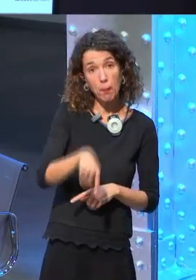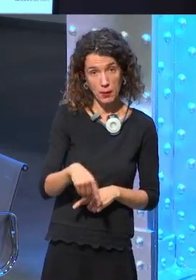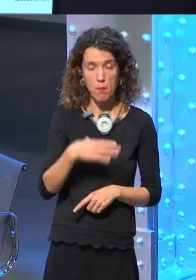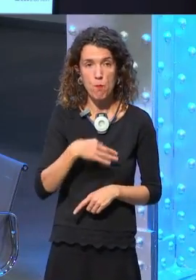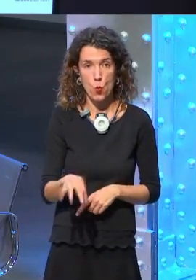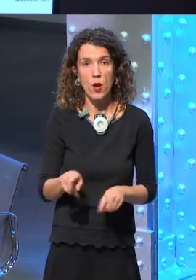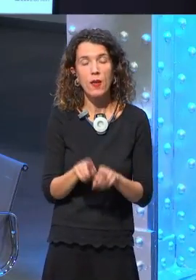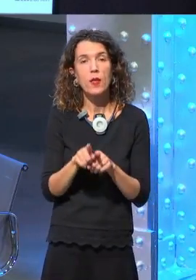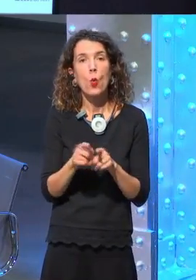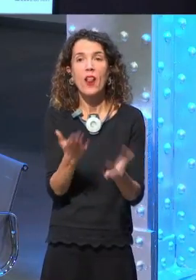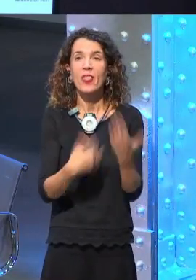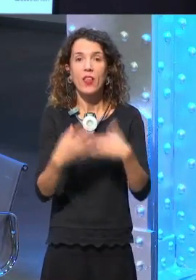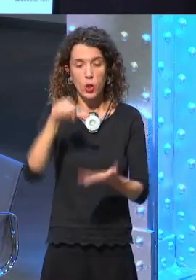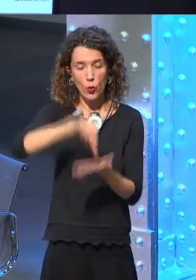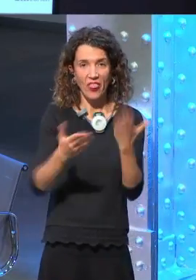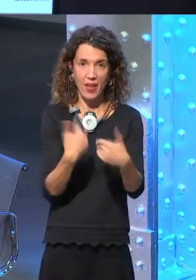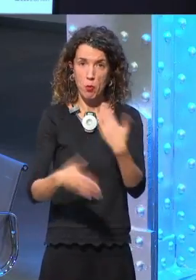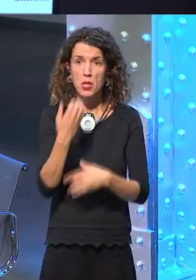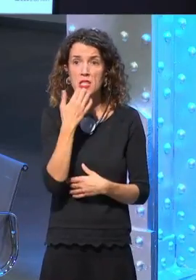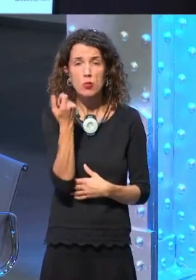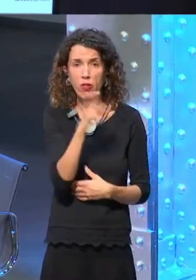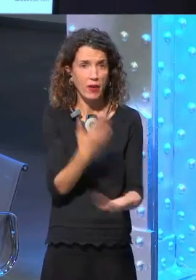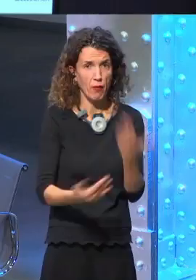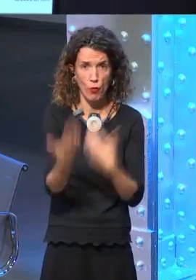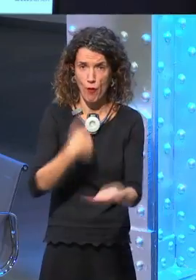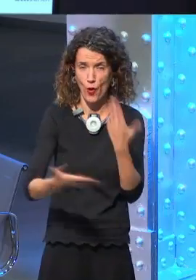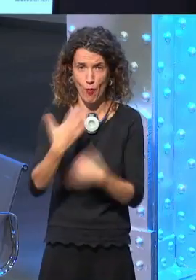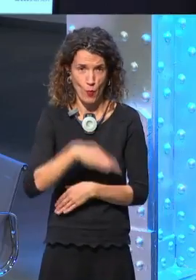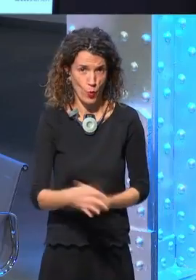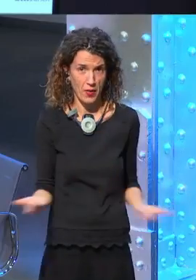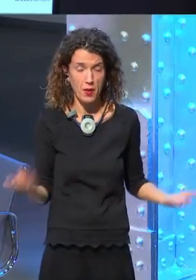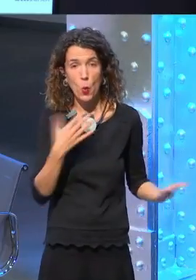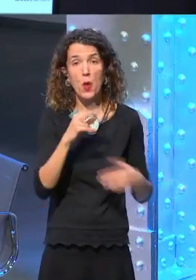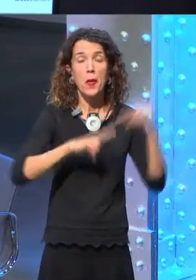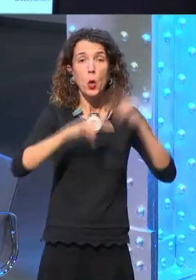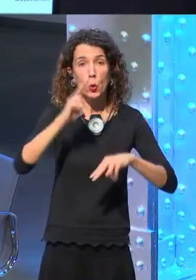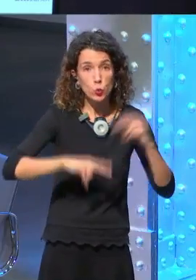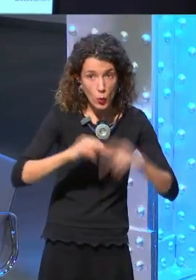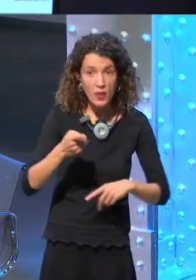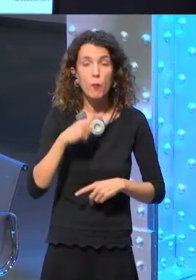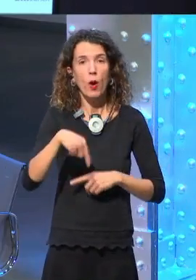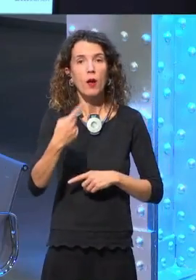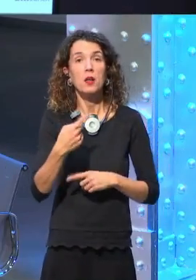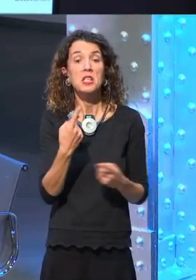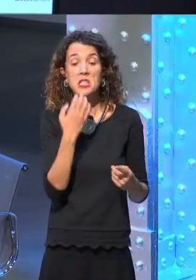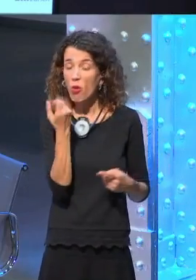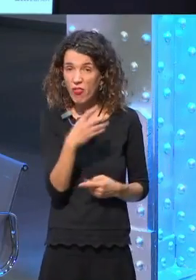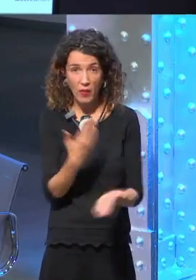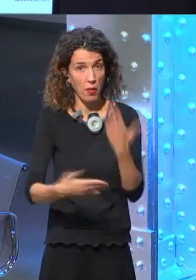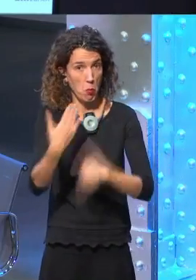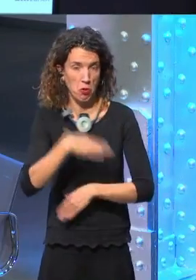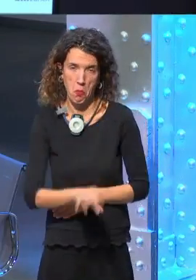se puede desmontar la ciudad si no se necesita. Es decir, se puede construir y desmontar cuando sea necesario.